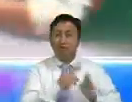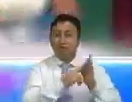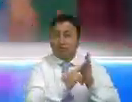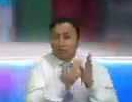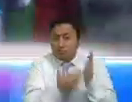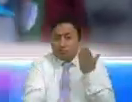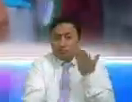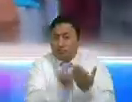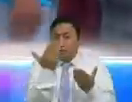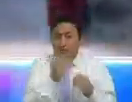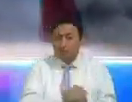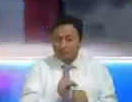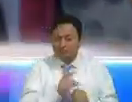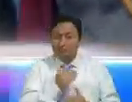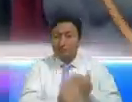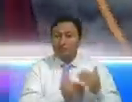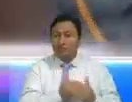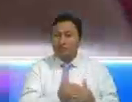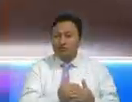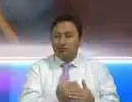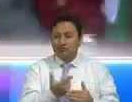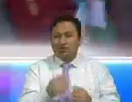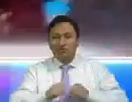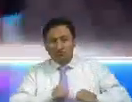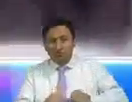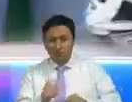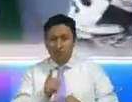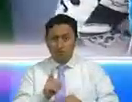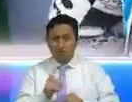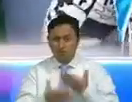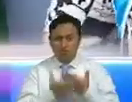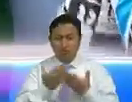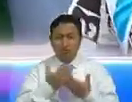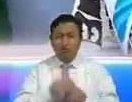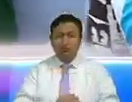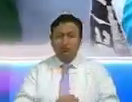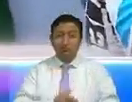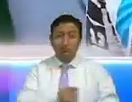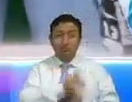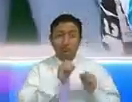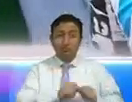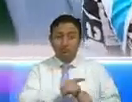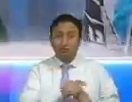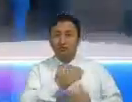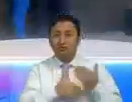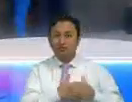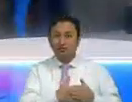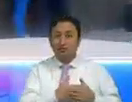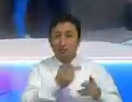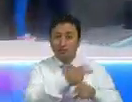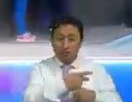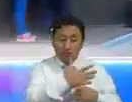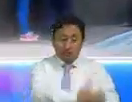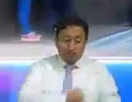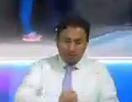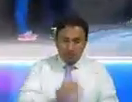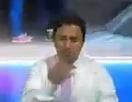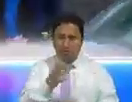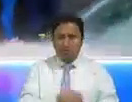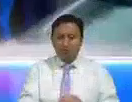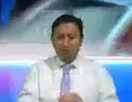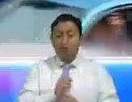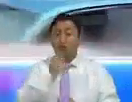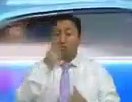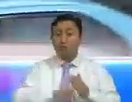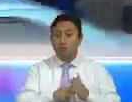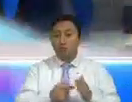señala pues es un proceso que no requiere de mucho esfuerzo considerando que con ello se evitarían retenciones de productos y multas que llegan hasta